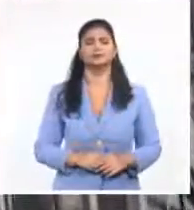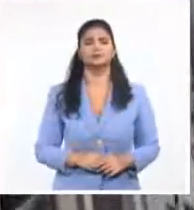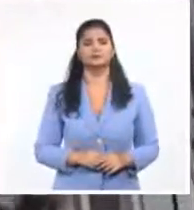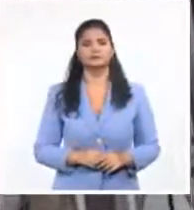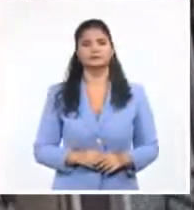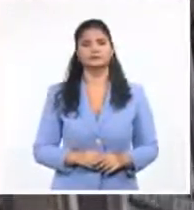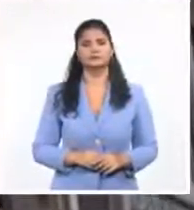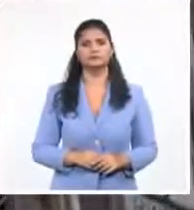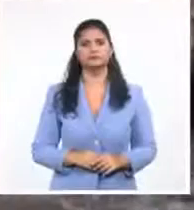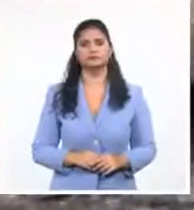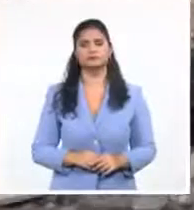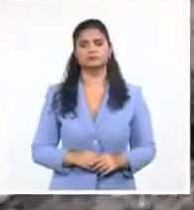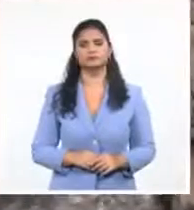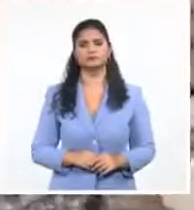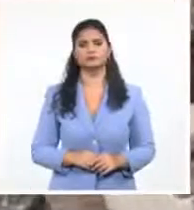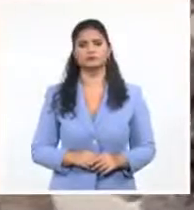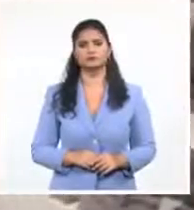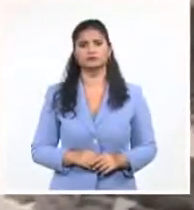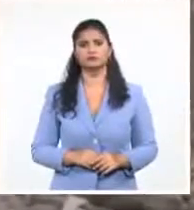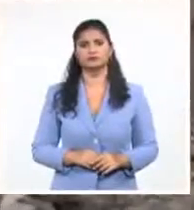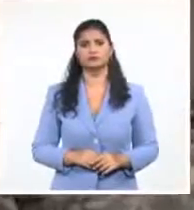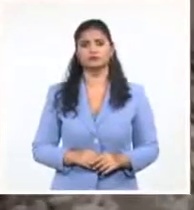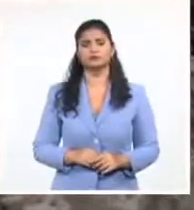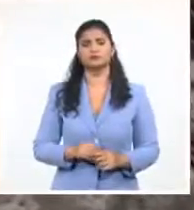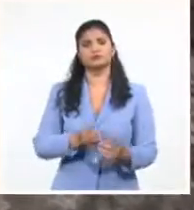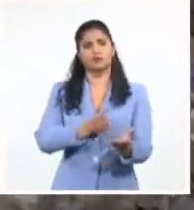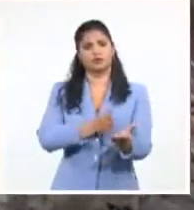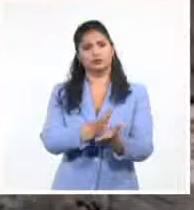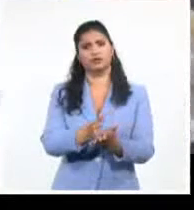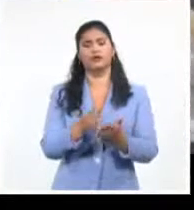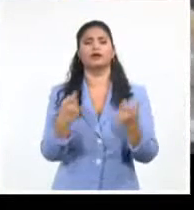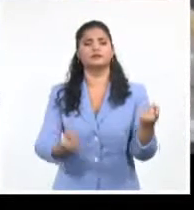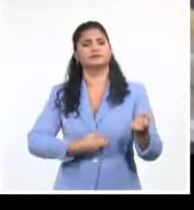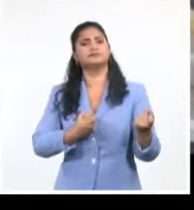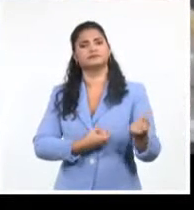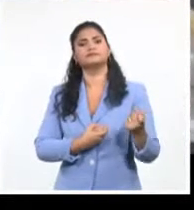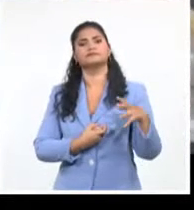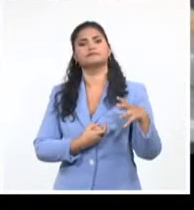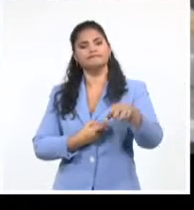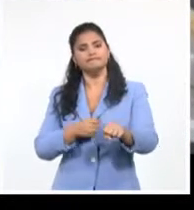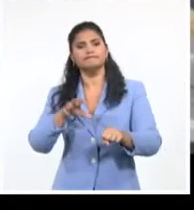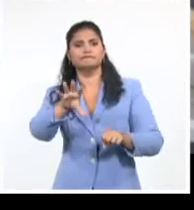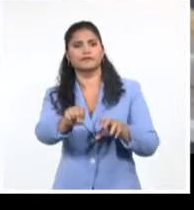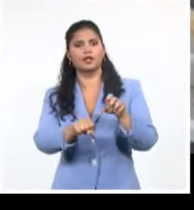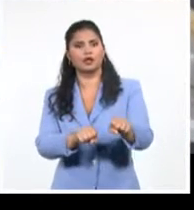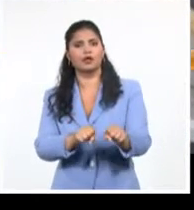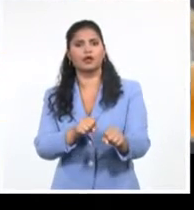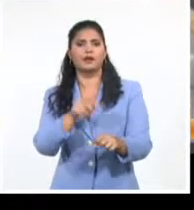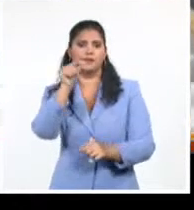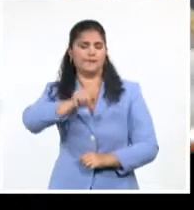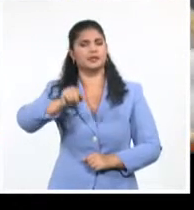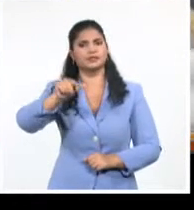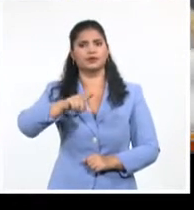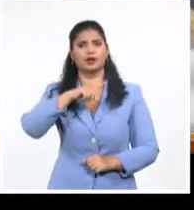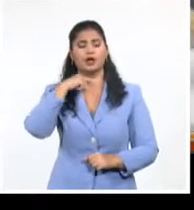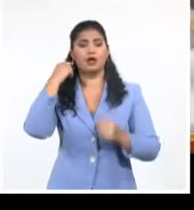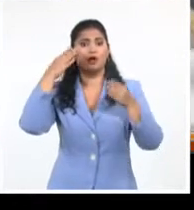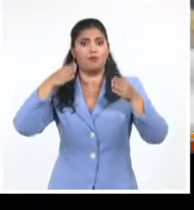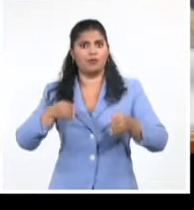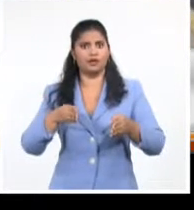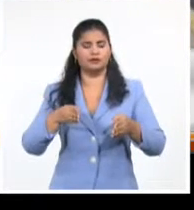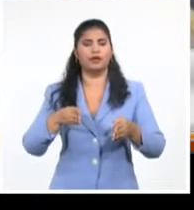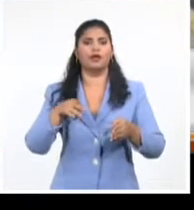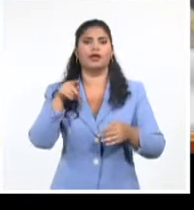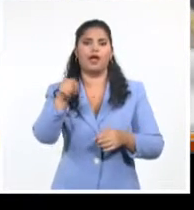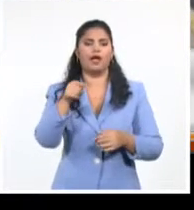Continúan las labores de rescate y búsqueda de cuerpos y de sobrevivientes debajo de los